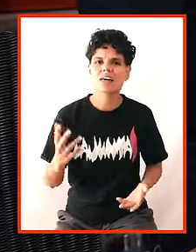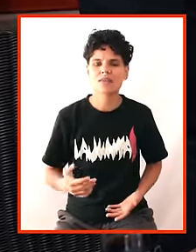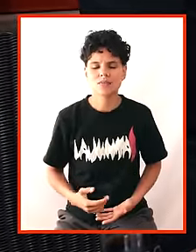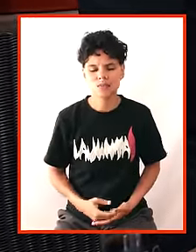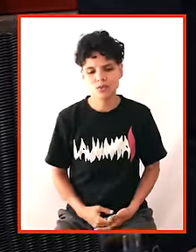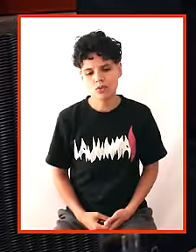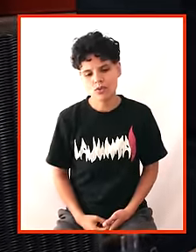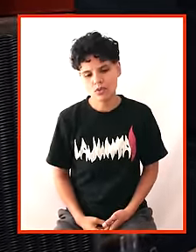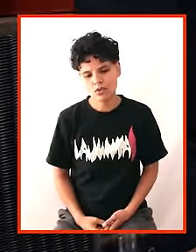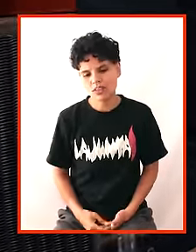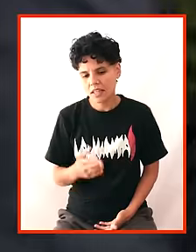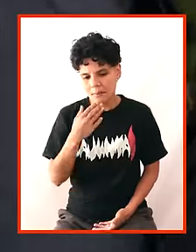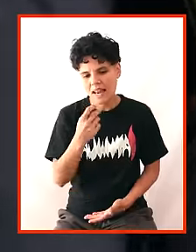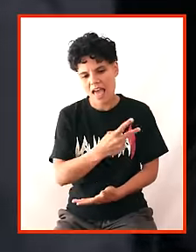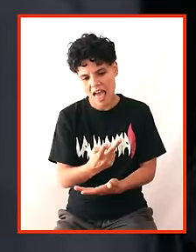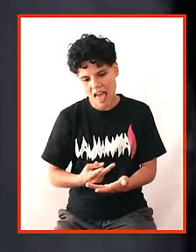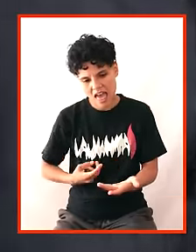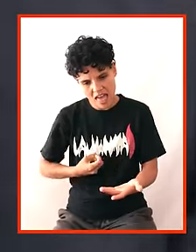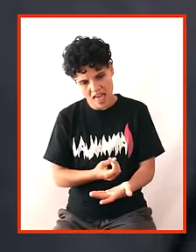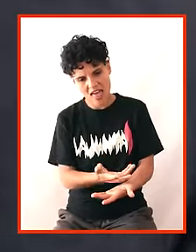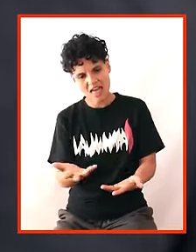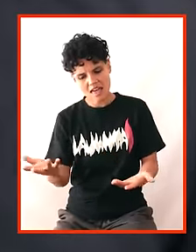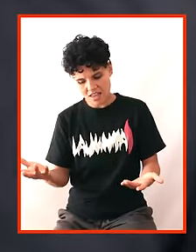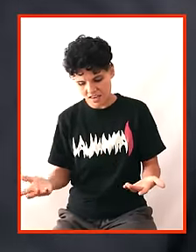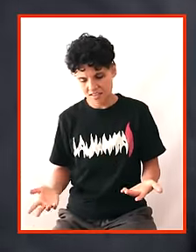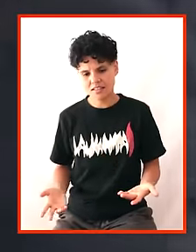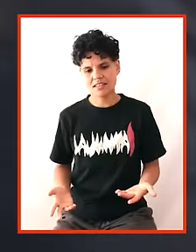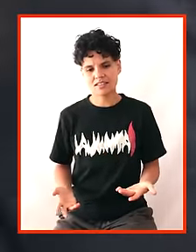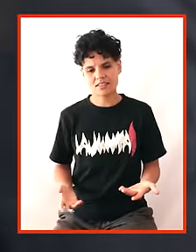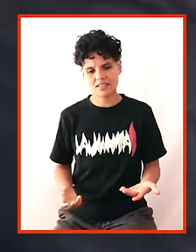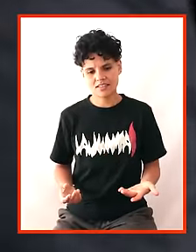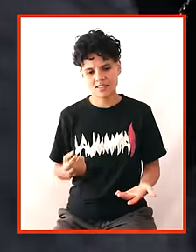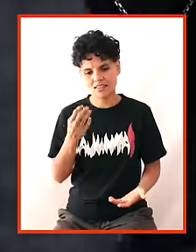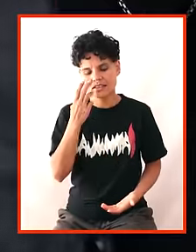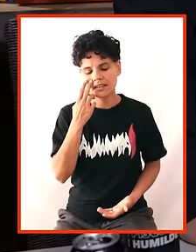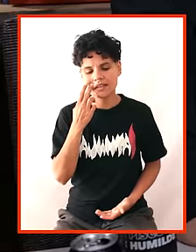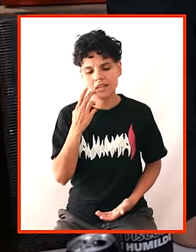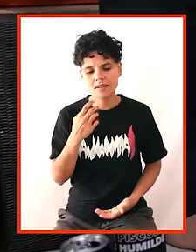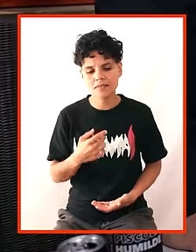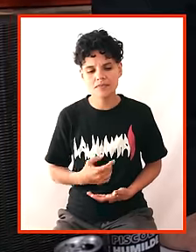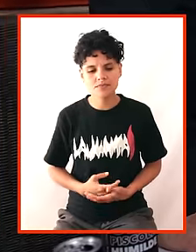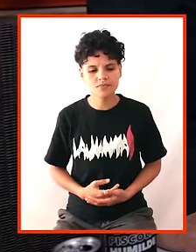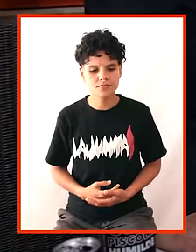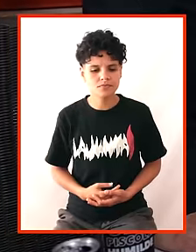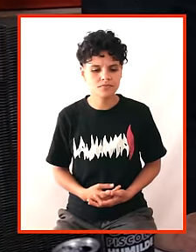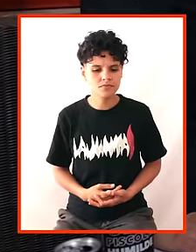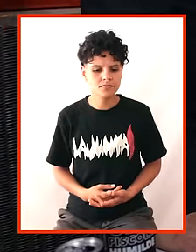Sí, claro. Sí, sí, también, ¿no? Es como... también tenemos arte aquí. Bajo los árboles. Plástico no van.